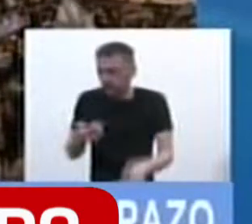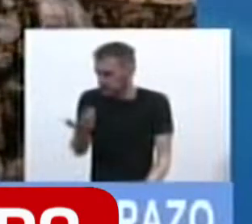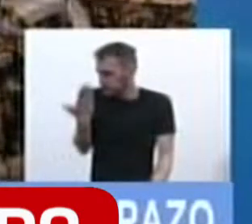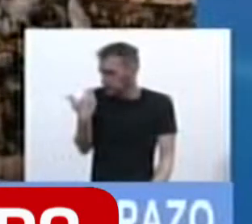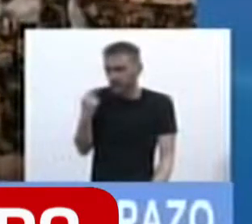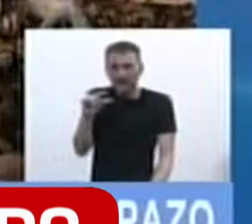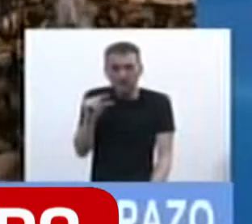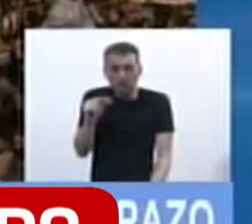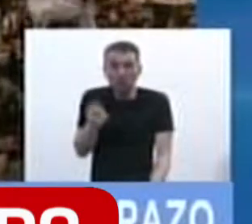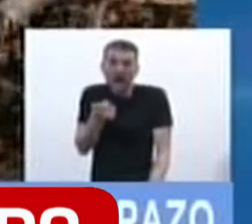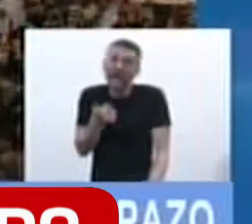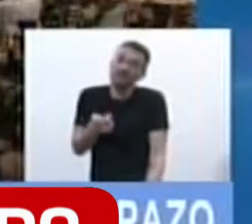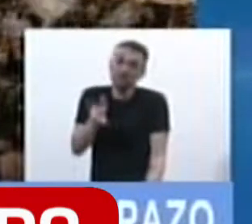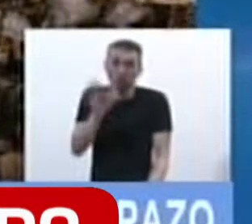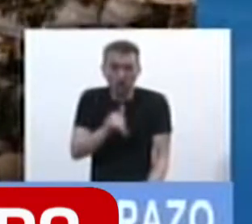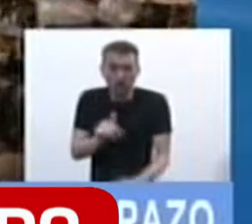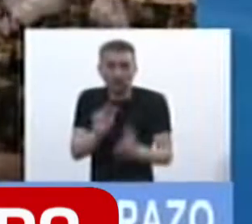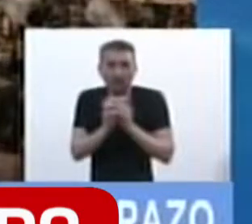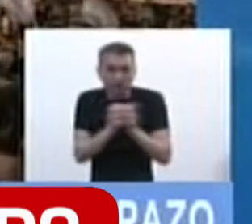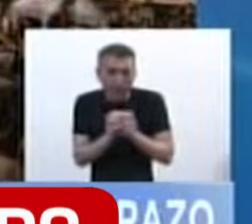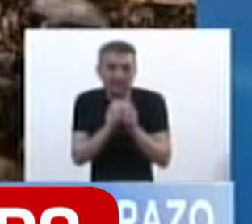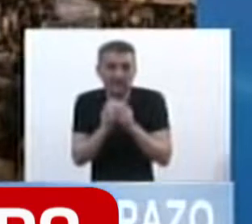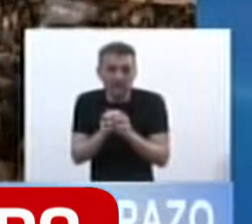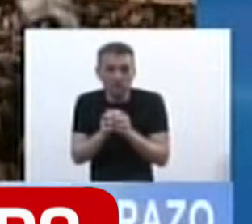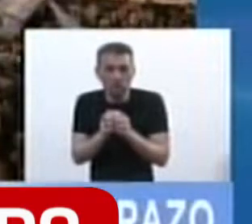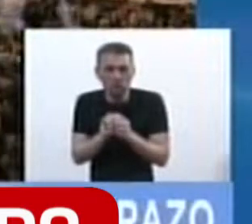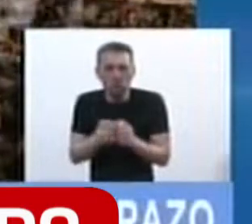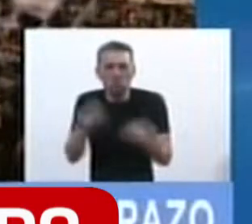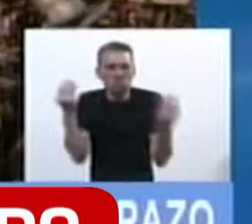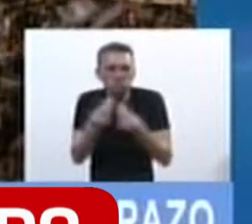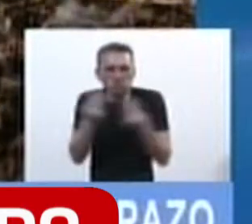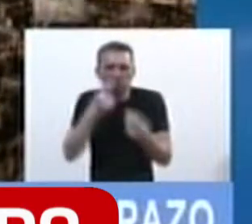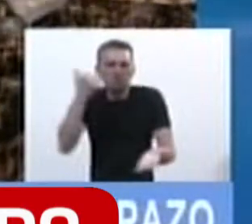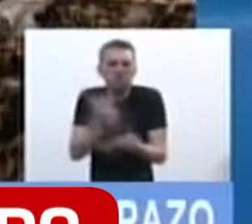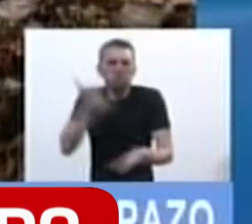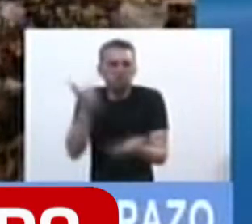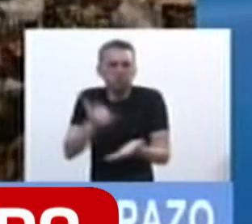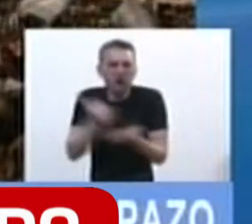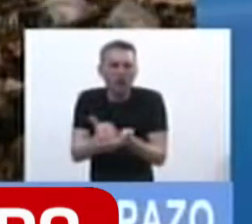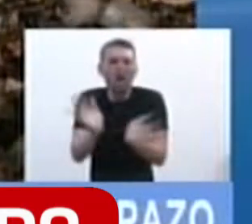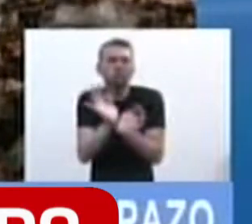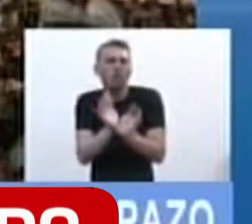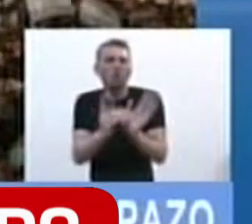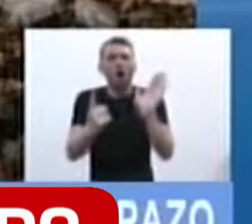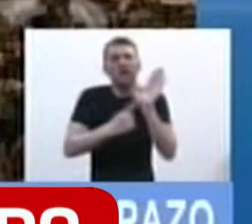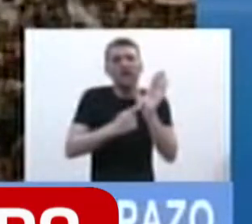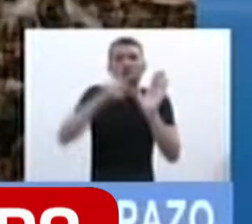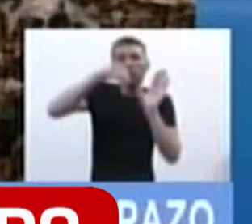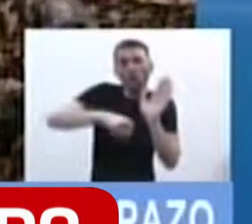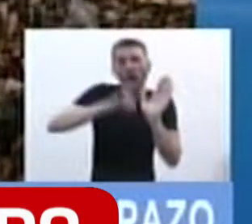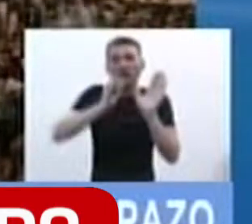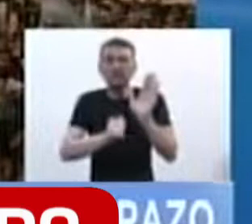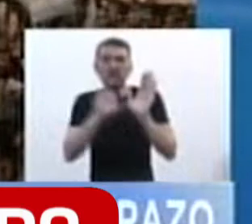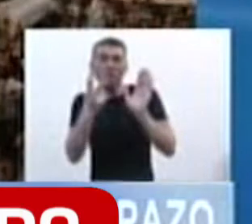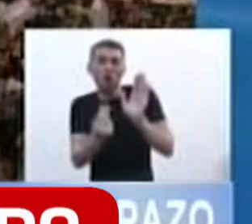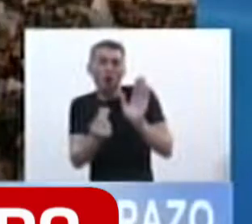últimamente y a menudo, debatimos verdaderas estupideces, como si aplicamos el reglamento o no, como si las